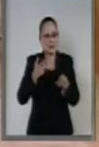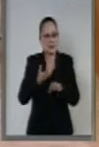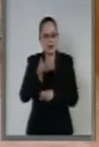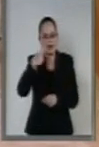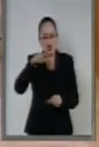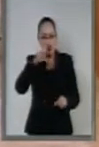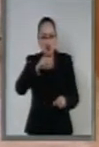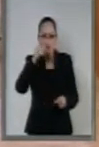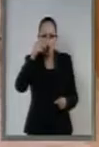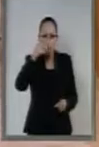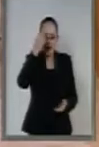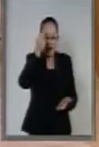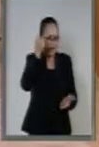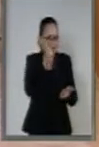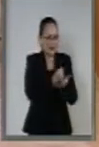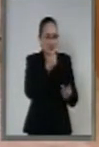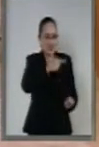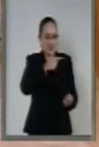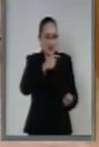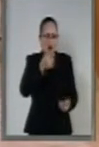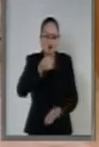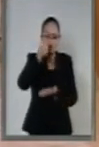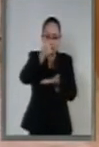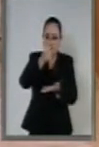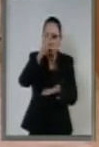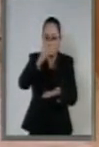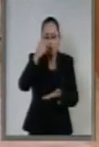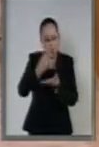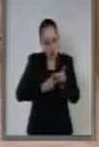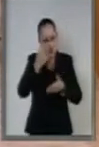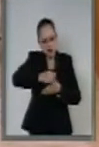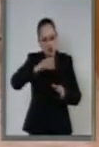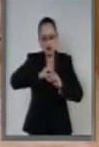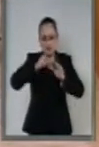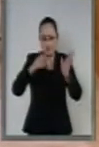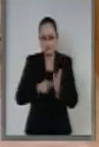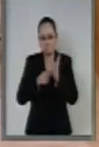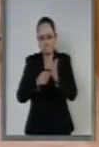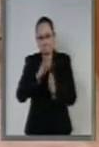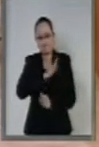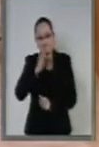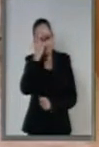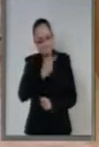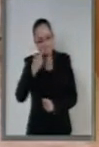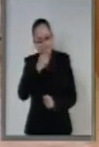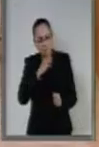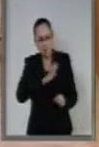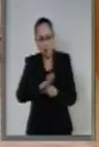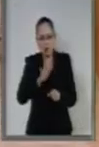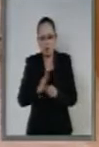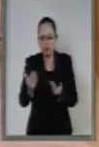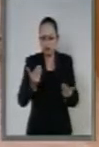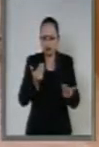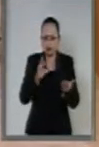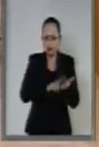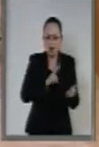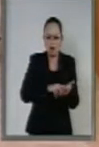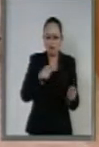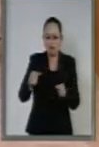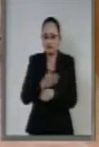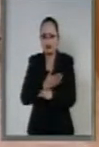montos para que se aprobaran proyectos y para que se pudiera revisar el análisis costo-beneficio de todas y cada